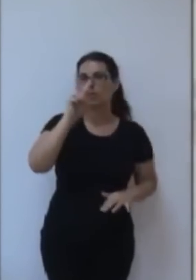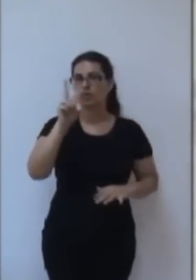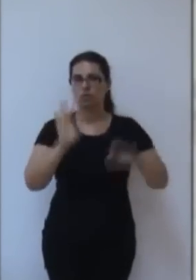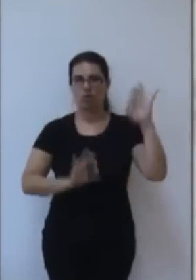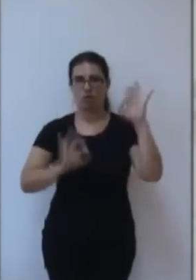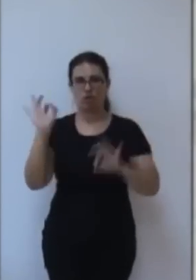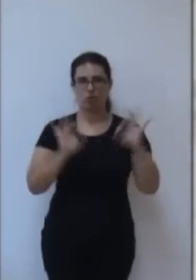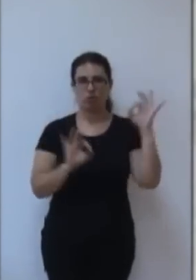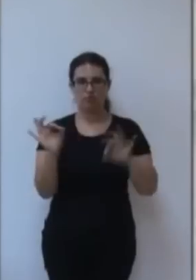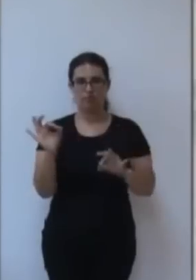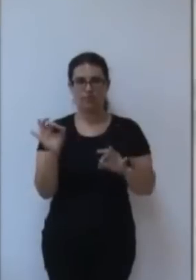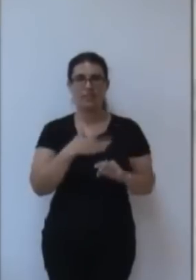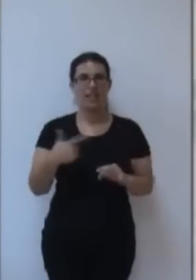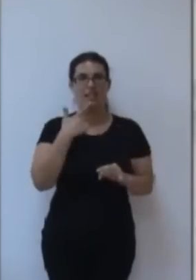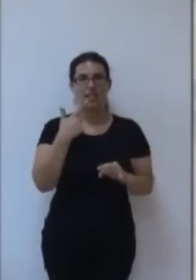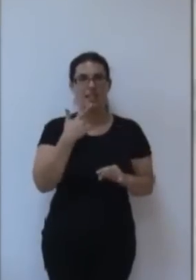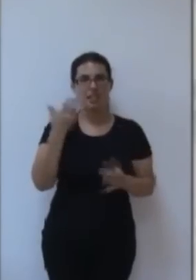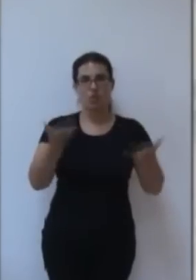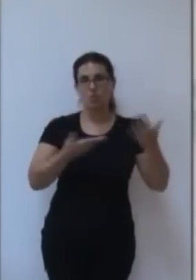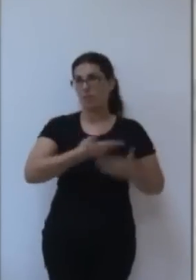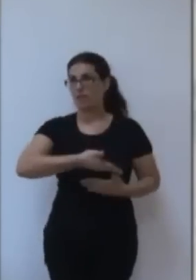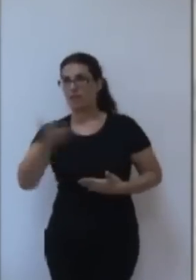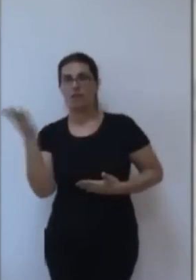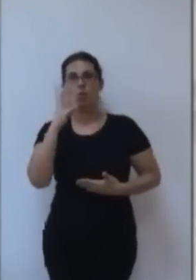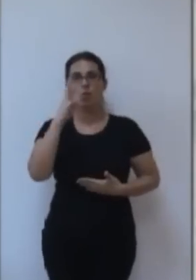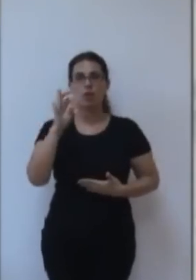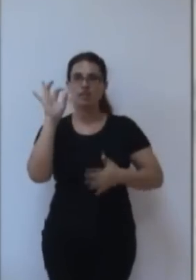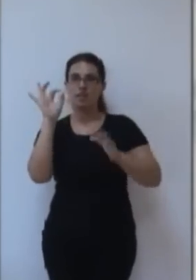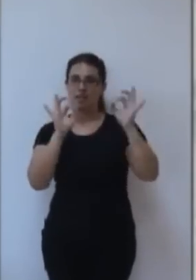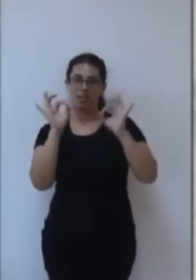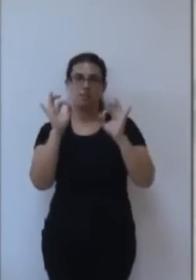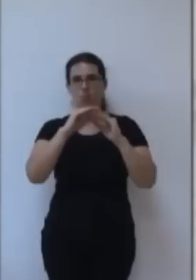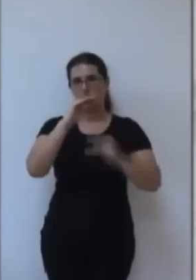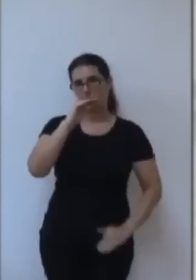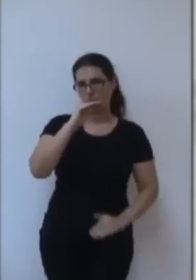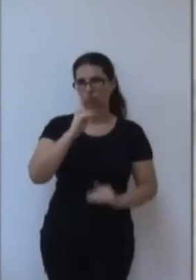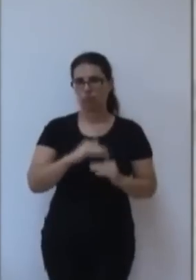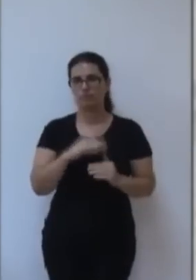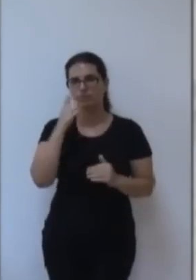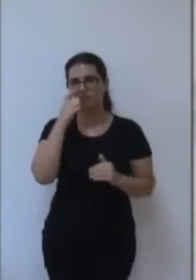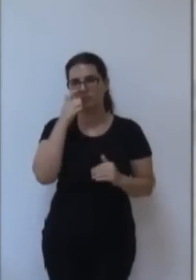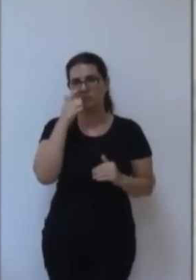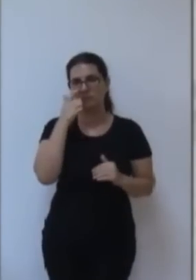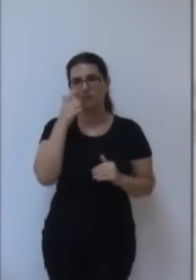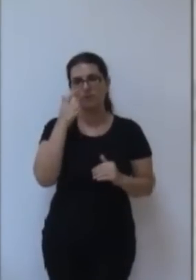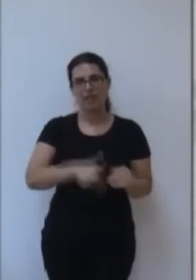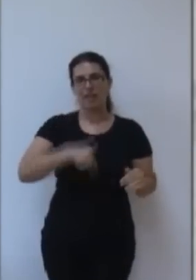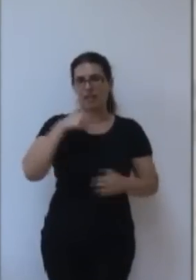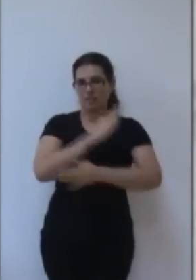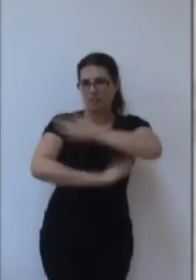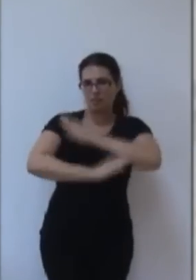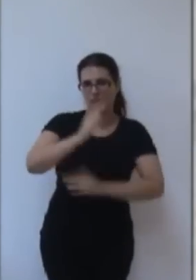36,2%, 40 puntos inferior a la del resto de la población. Esto en general en discapacidad, que en